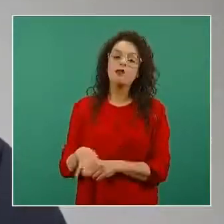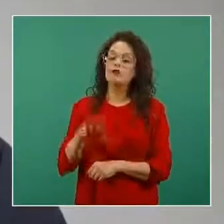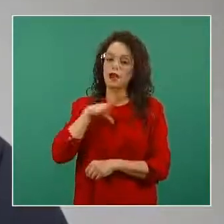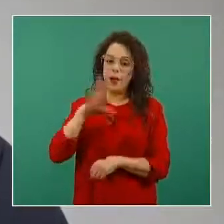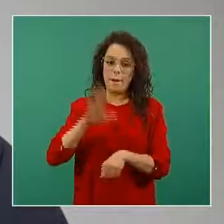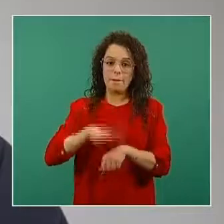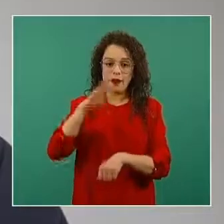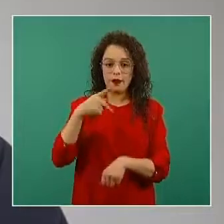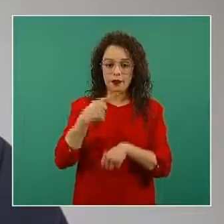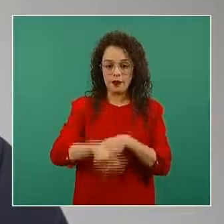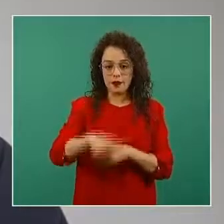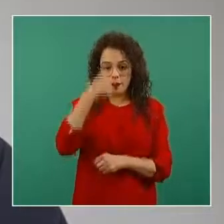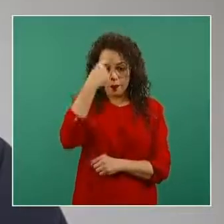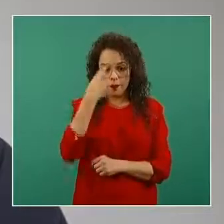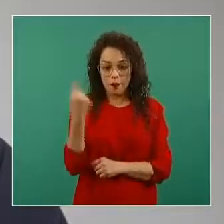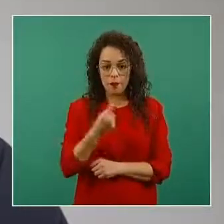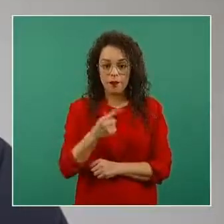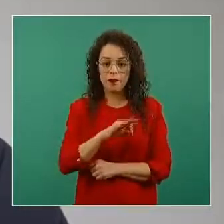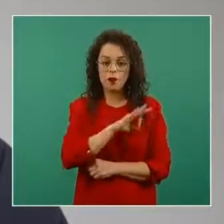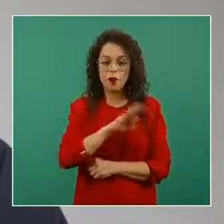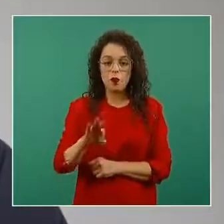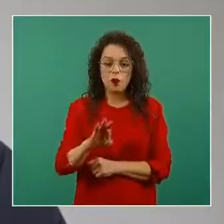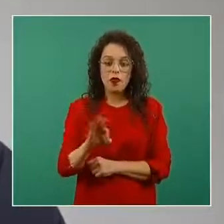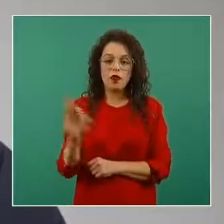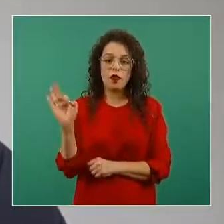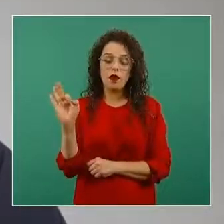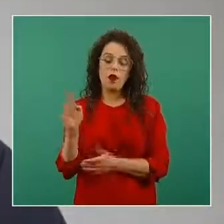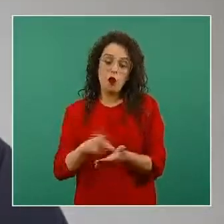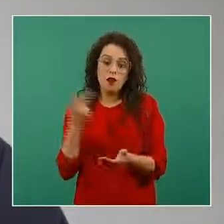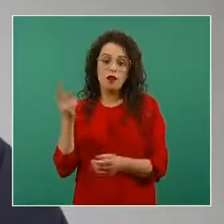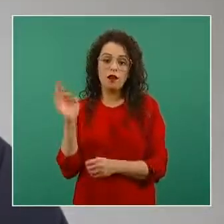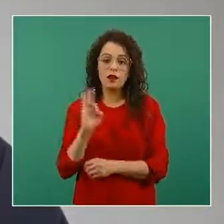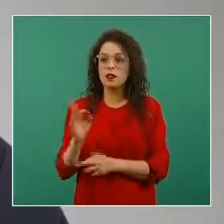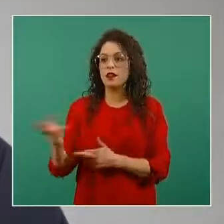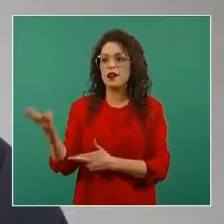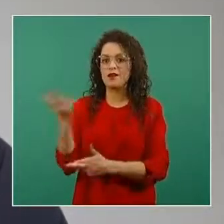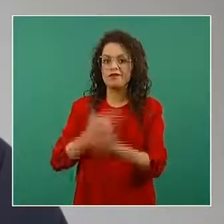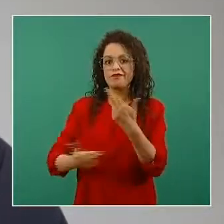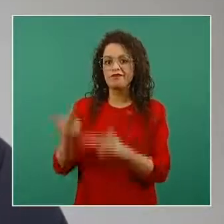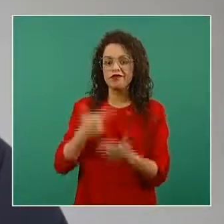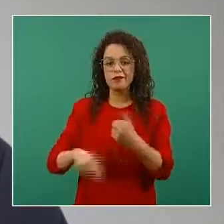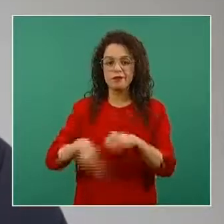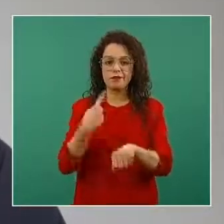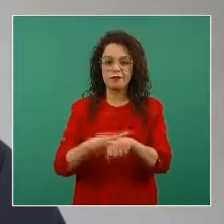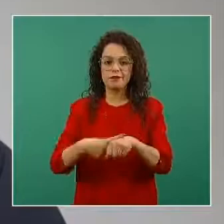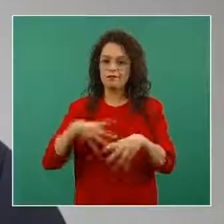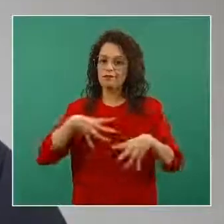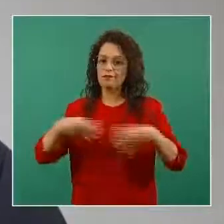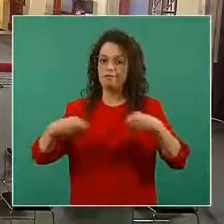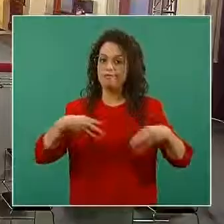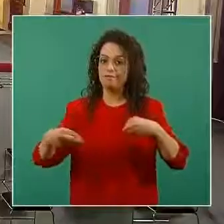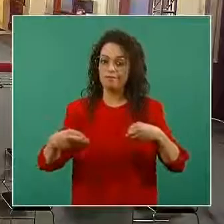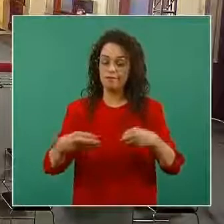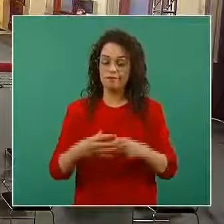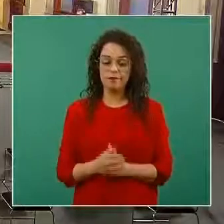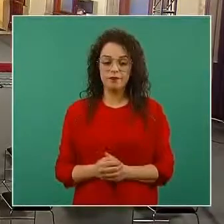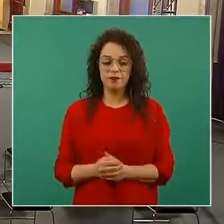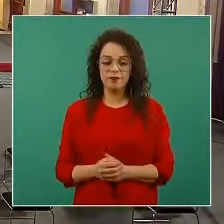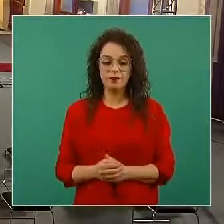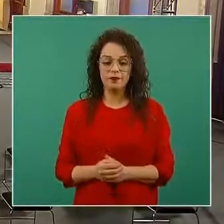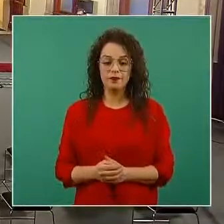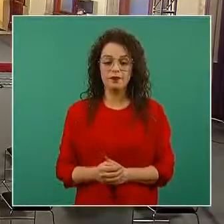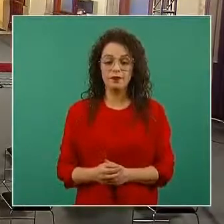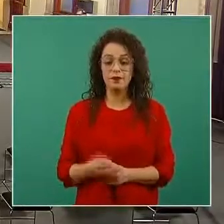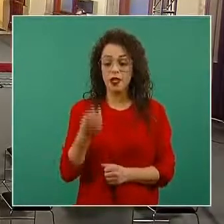riesgos para una potencial reactivación de la enfermedad, de la transmisión. Y esto está